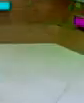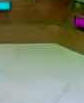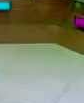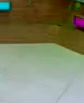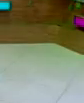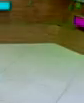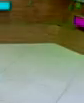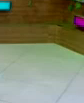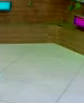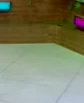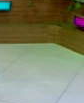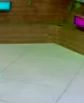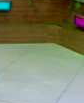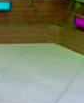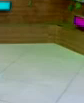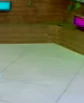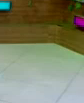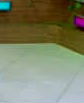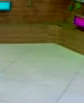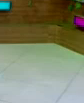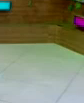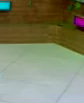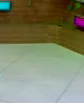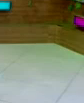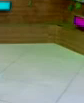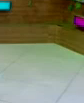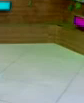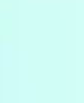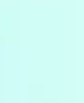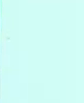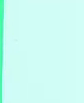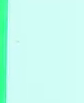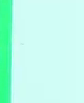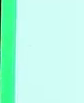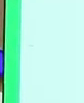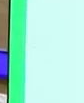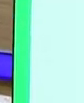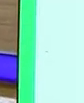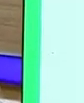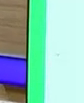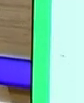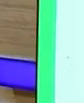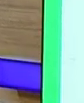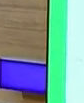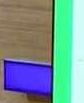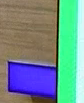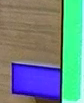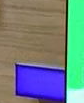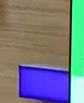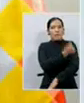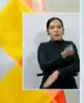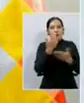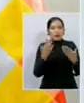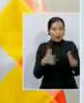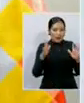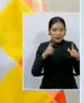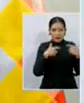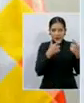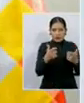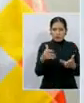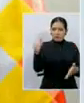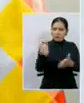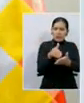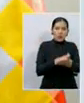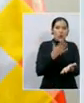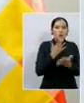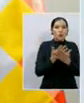Unidos, está con situaciones muy, muy complicadas y hay un nivel de inflación solo en los países de la región constante. Nosotros seguimos